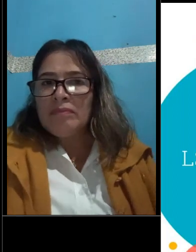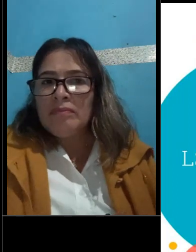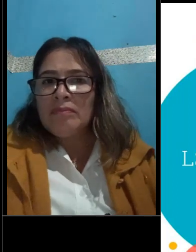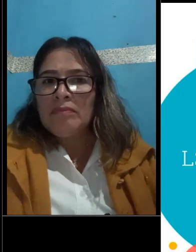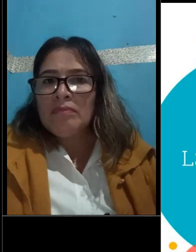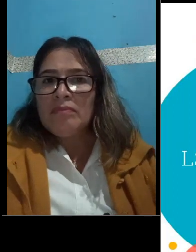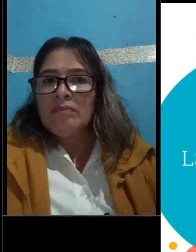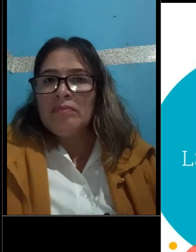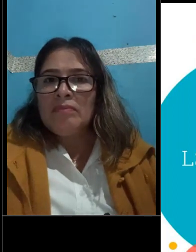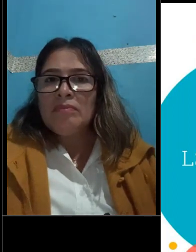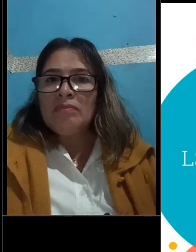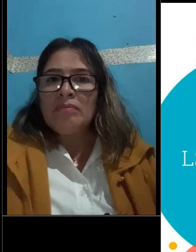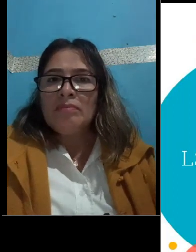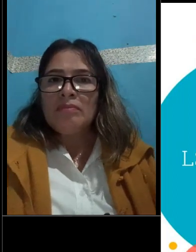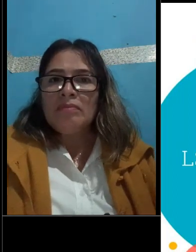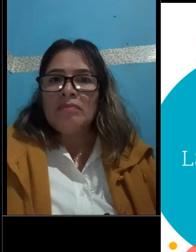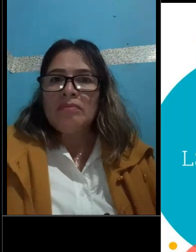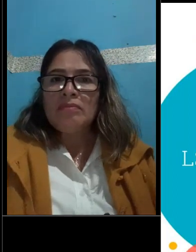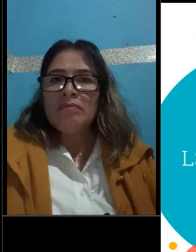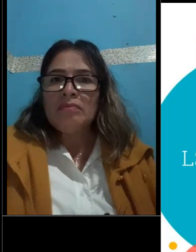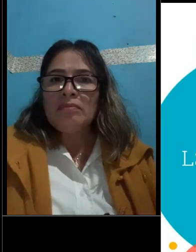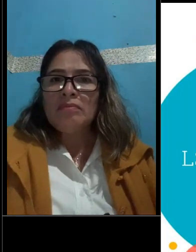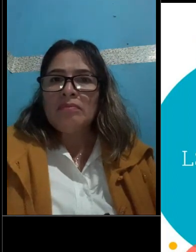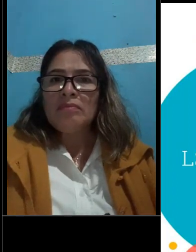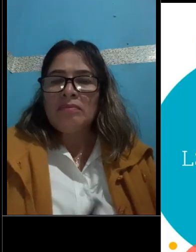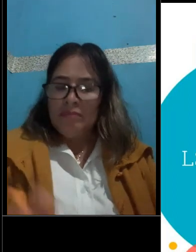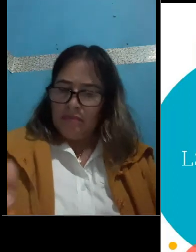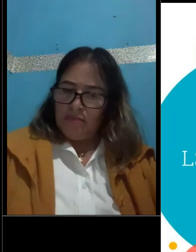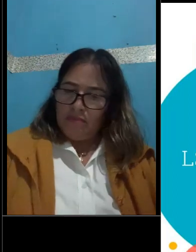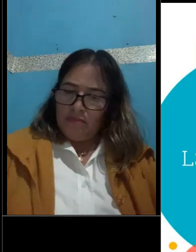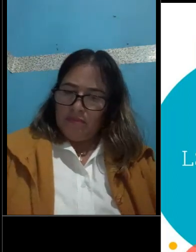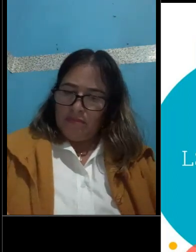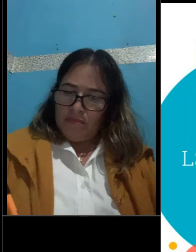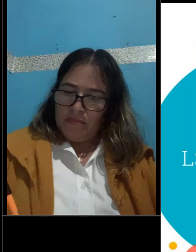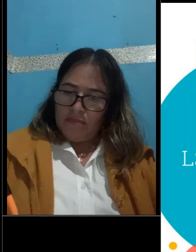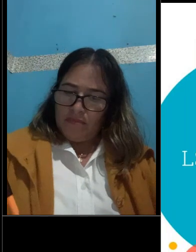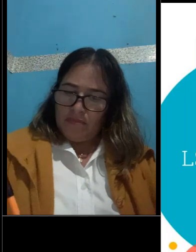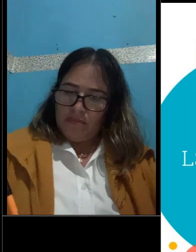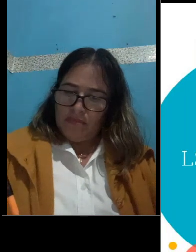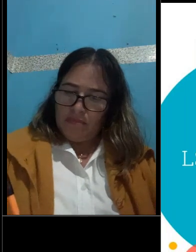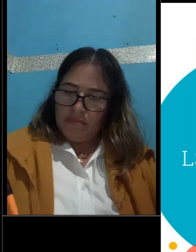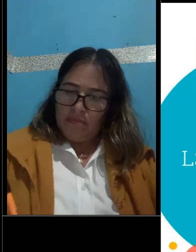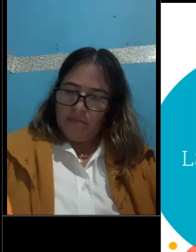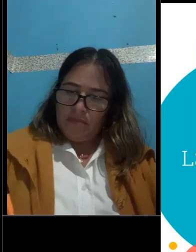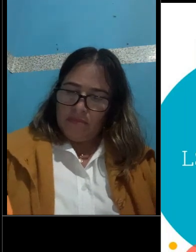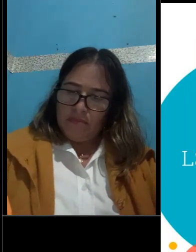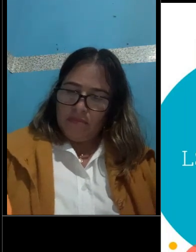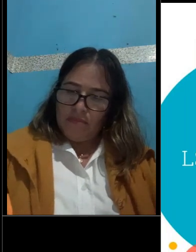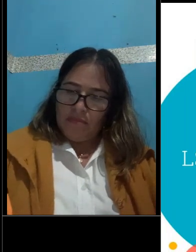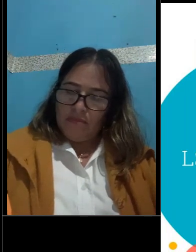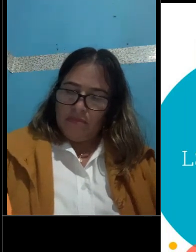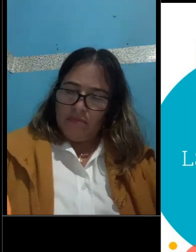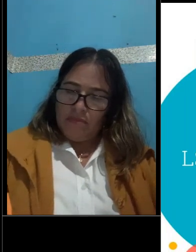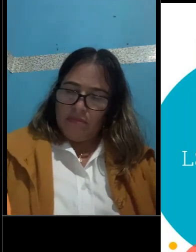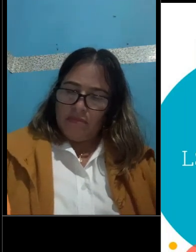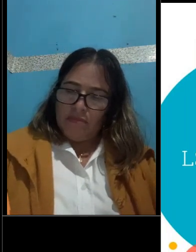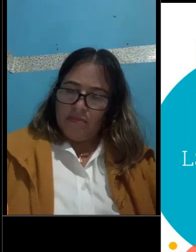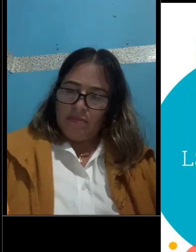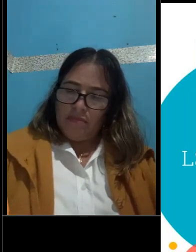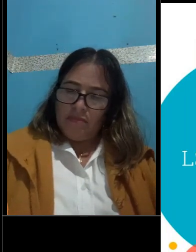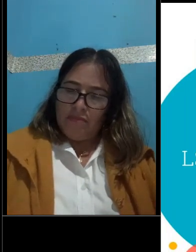diferencias que son importantes para trabajar. Dice por acá, las personas sordas se pueden comunicar con la lengua de señas mexicana. Algunas personas